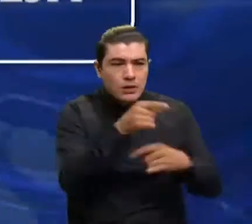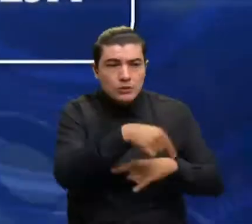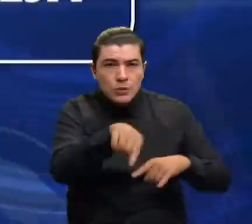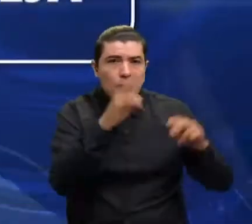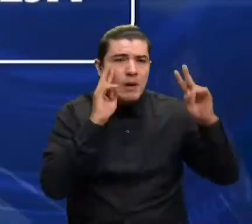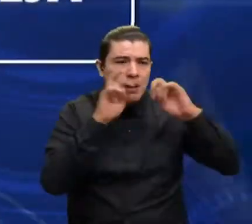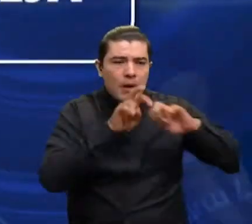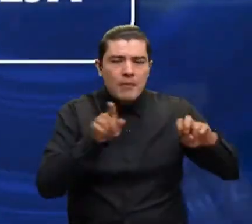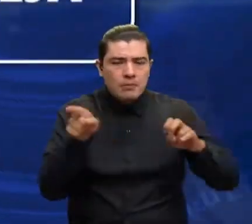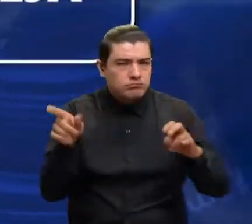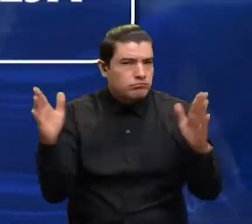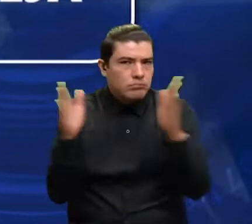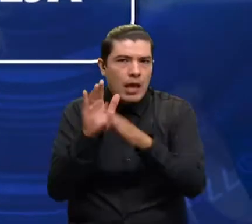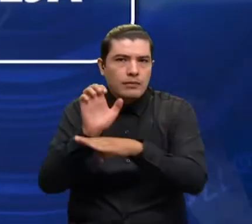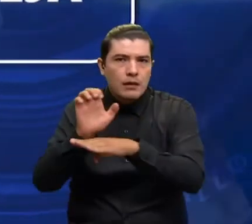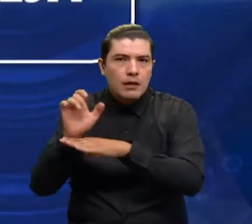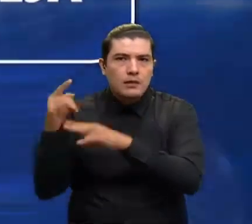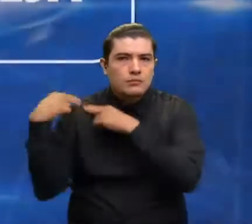del Pueblo.